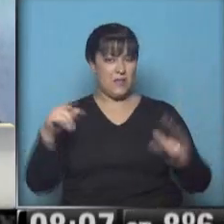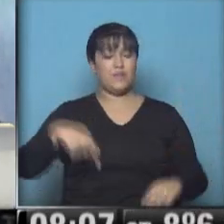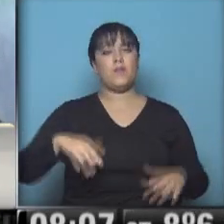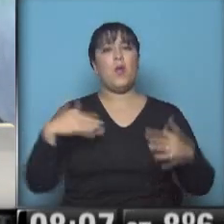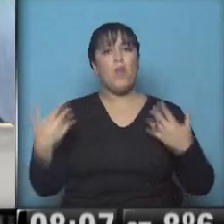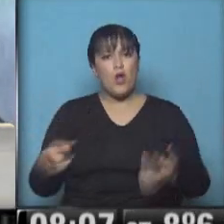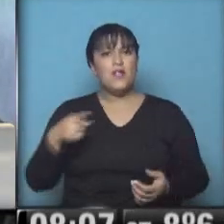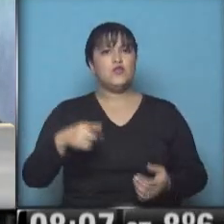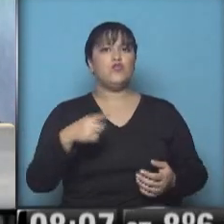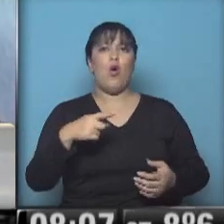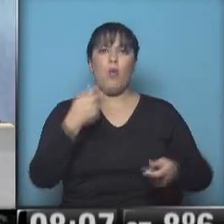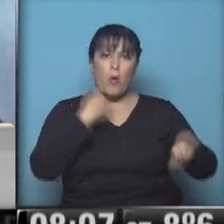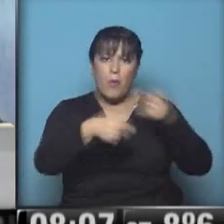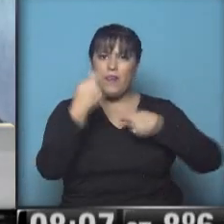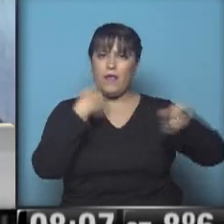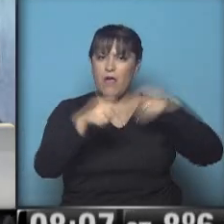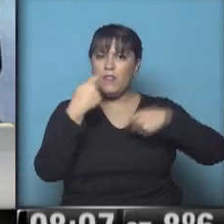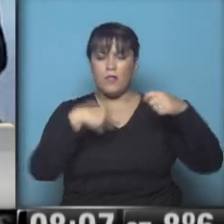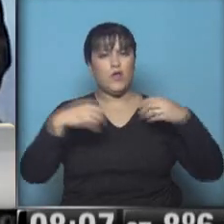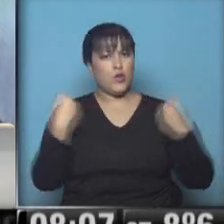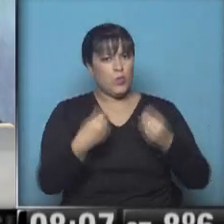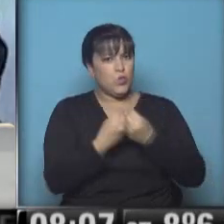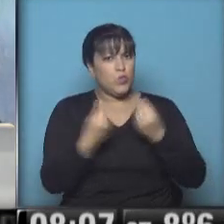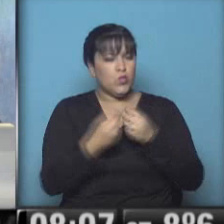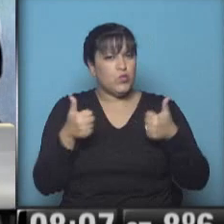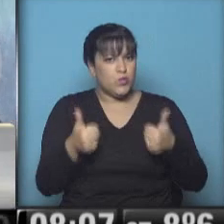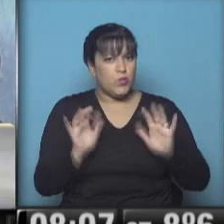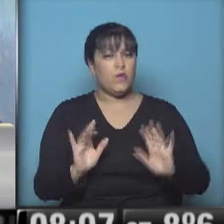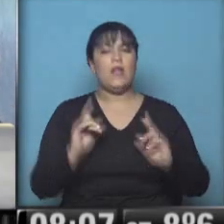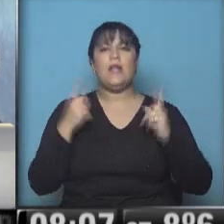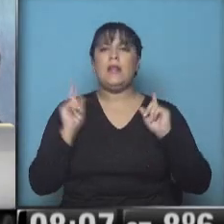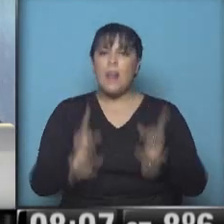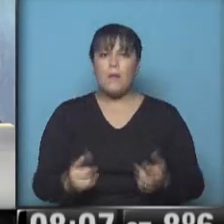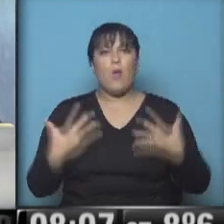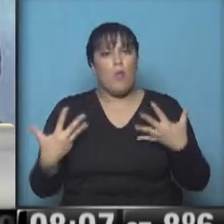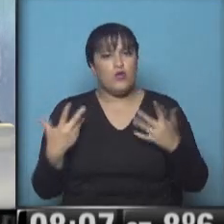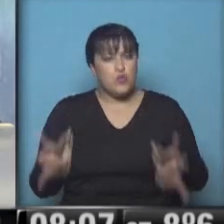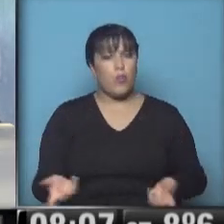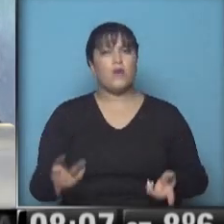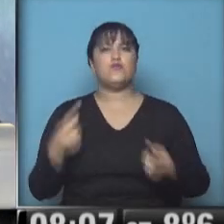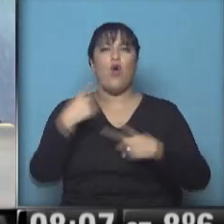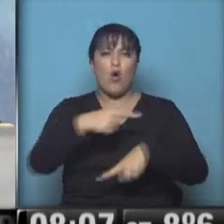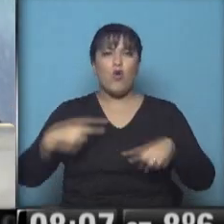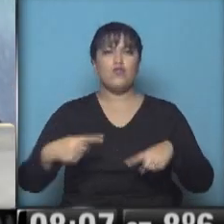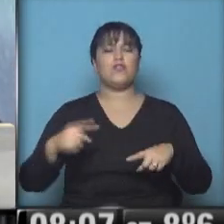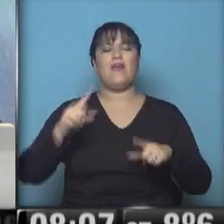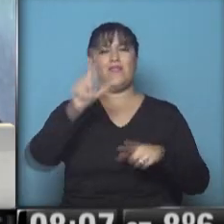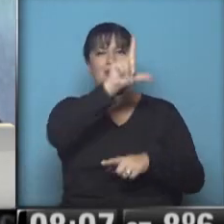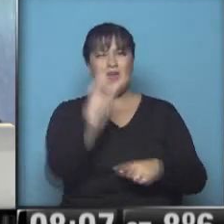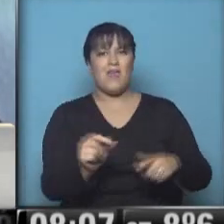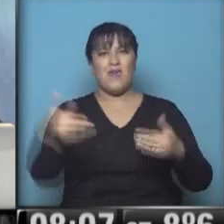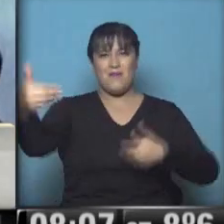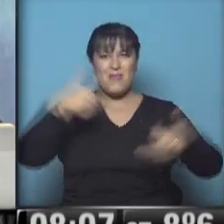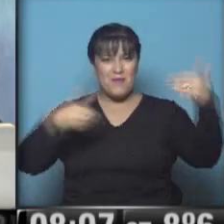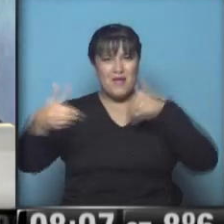el impacto ha sido muy significativo en la demanda externa Y por supuesto que los estímulos a la demanda interna a través de